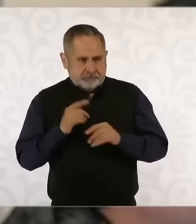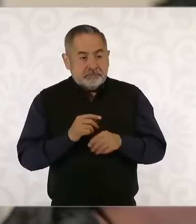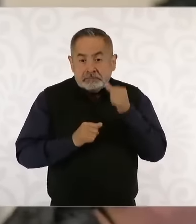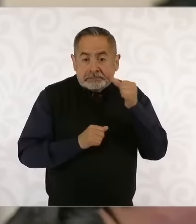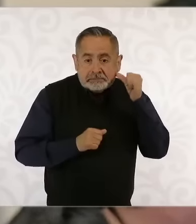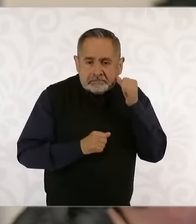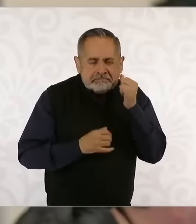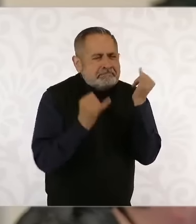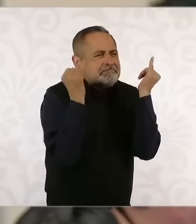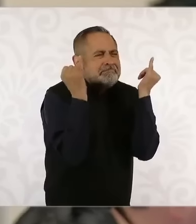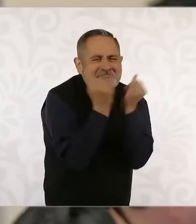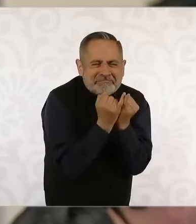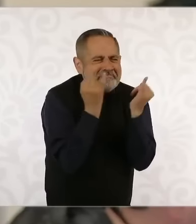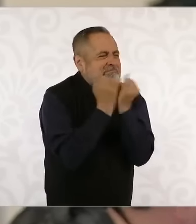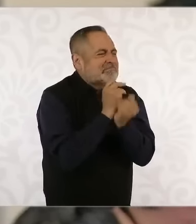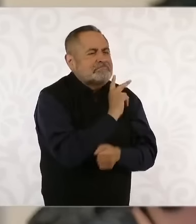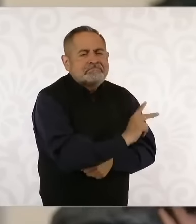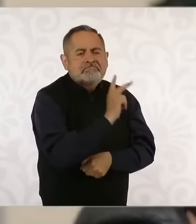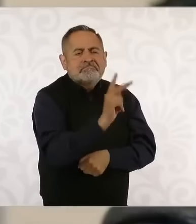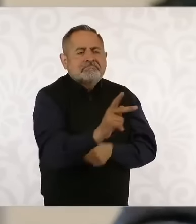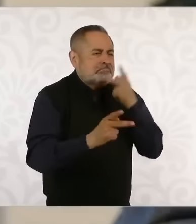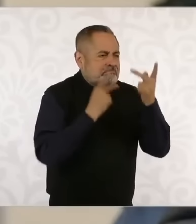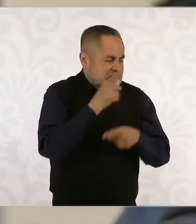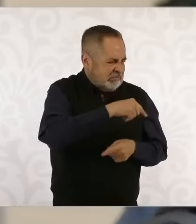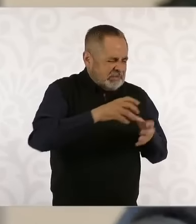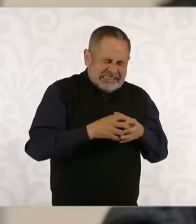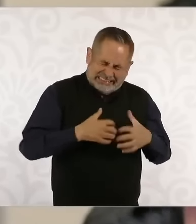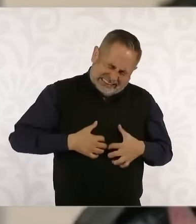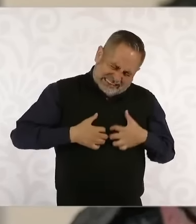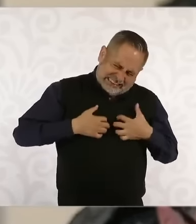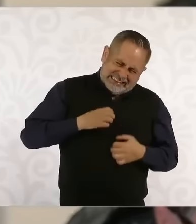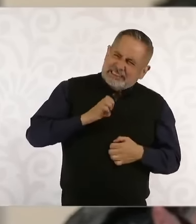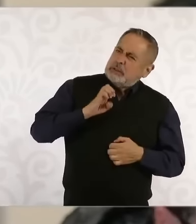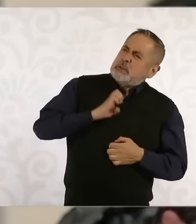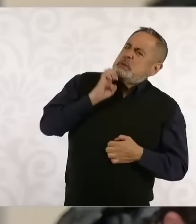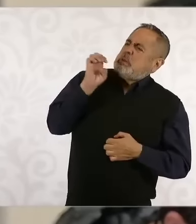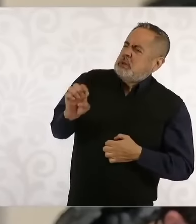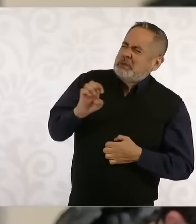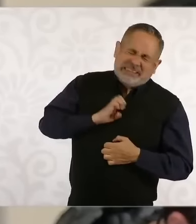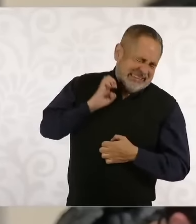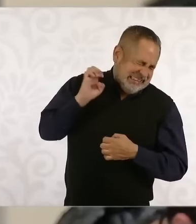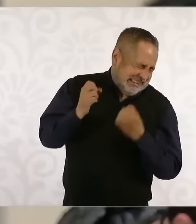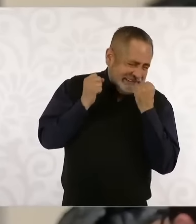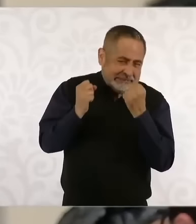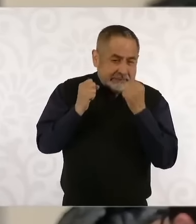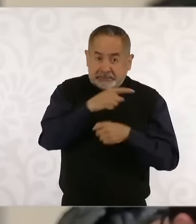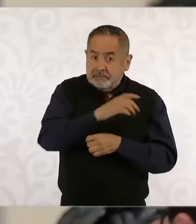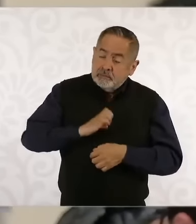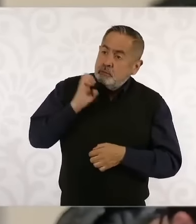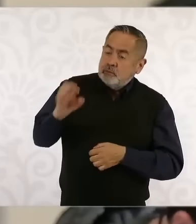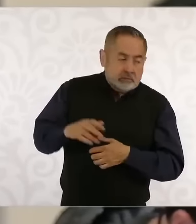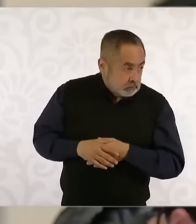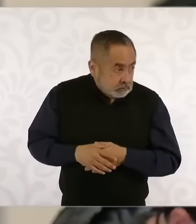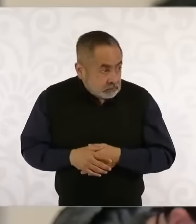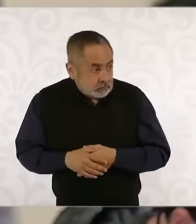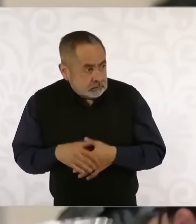que lo que escuchamos en este sábado. Era odio total contra lo que fuera, pero era odio.